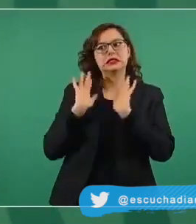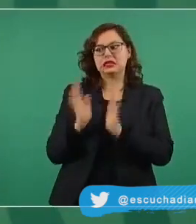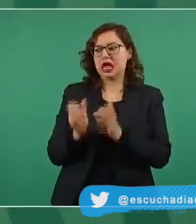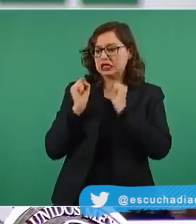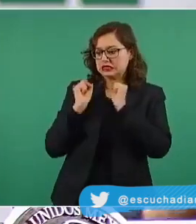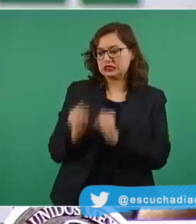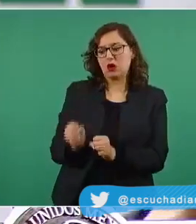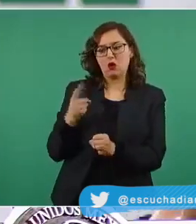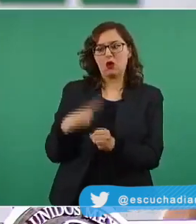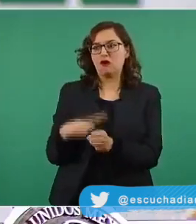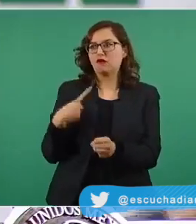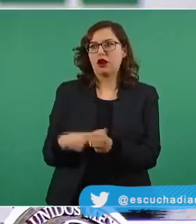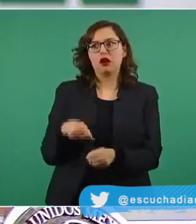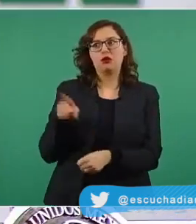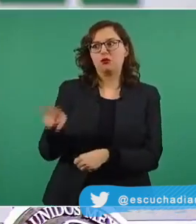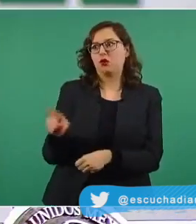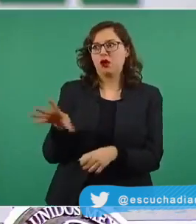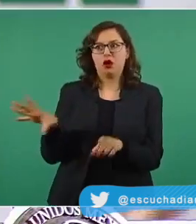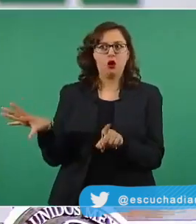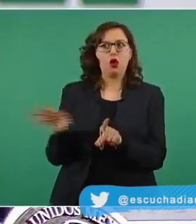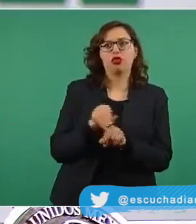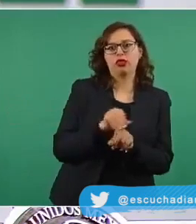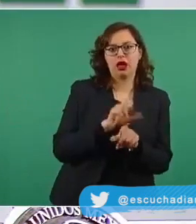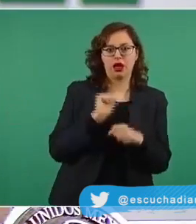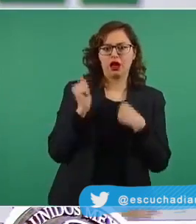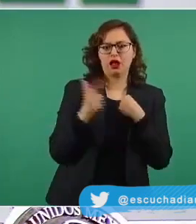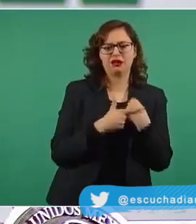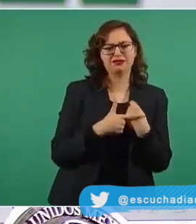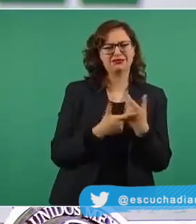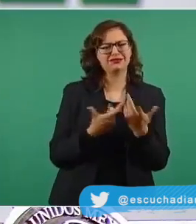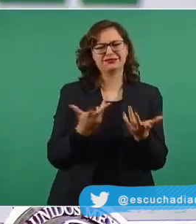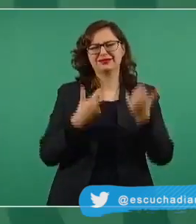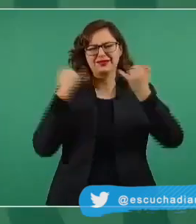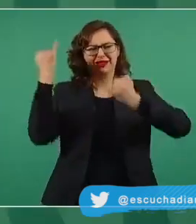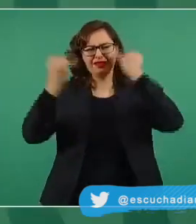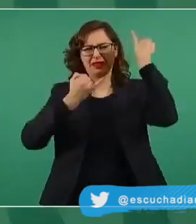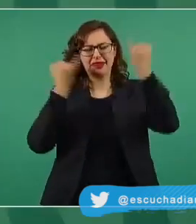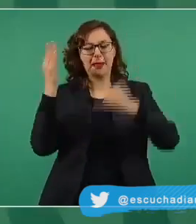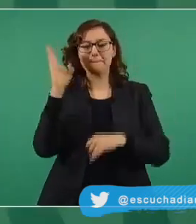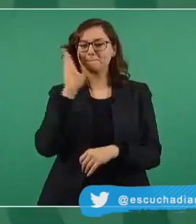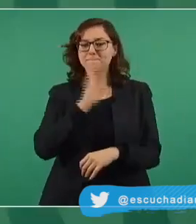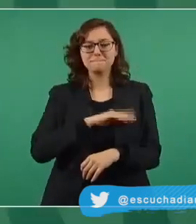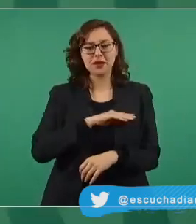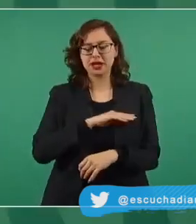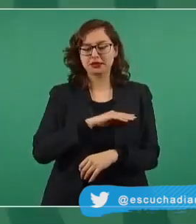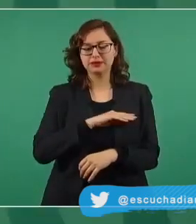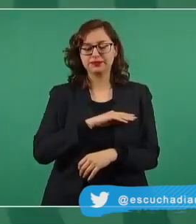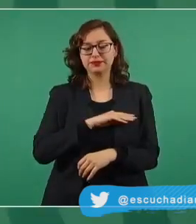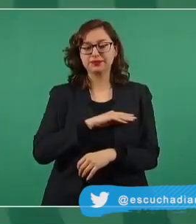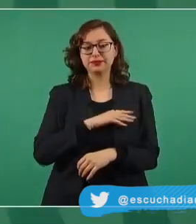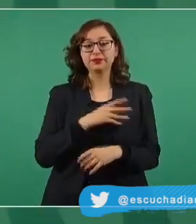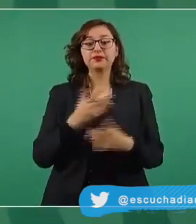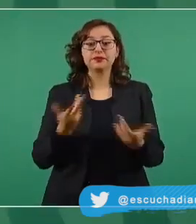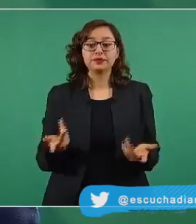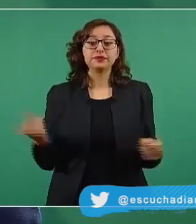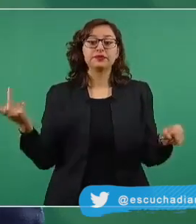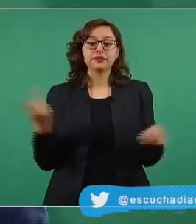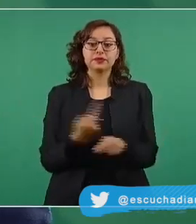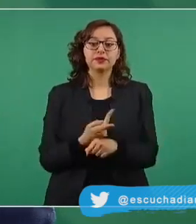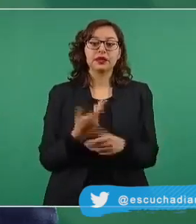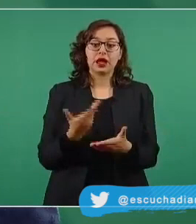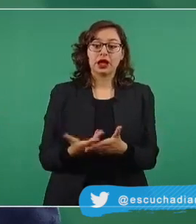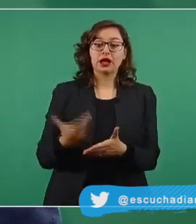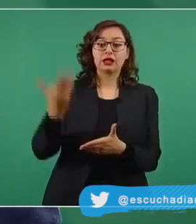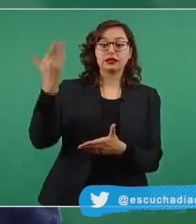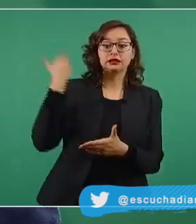intensivos. Si diste positivo en la prueba de COVID-19, monitorea tu oxigenación y temperatura. Llama al Centro de